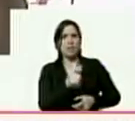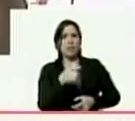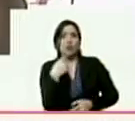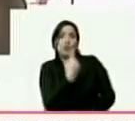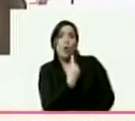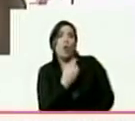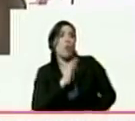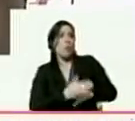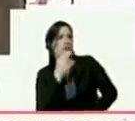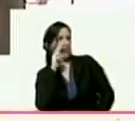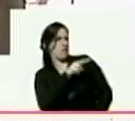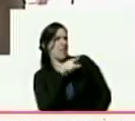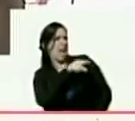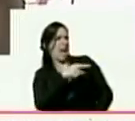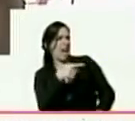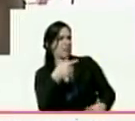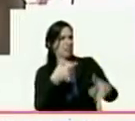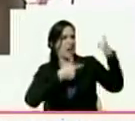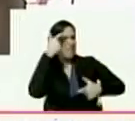chavista?